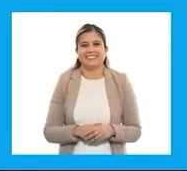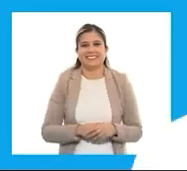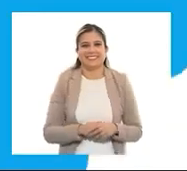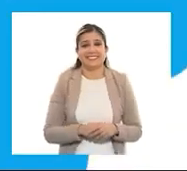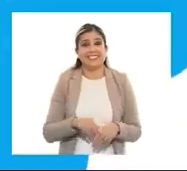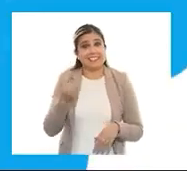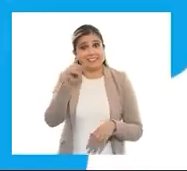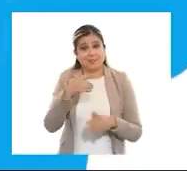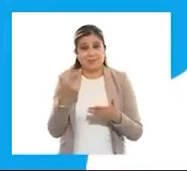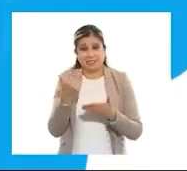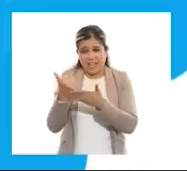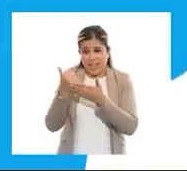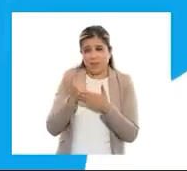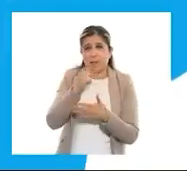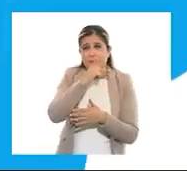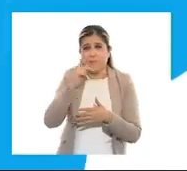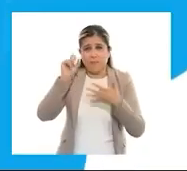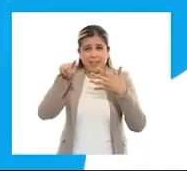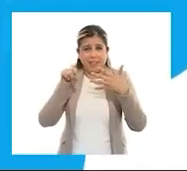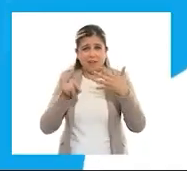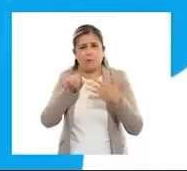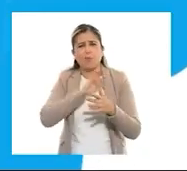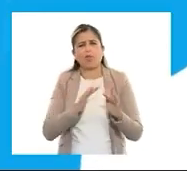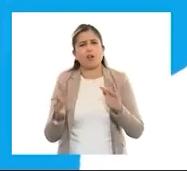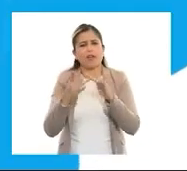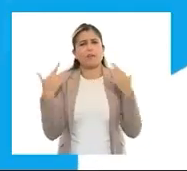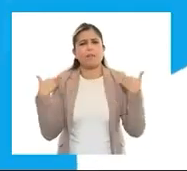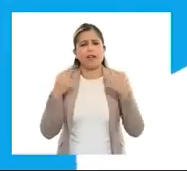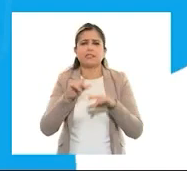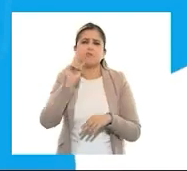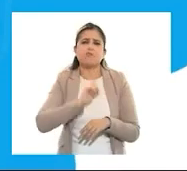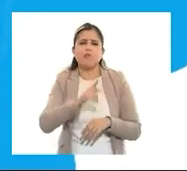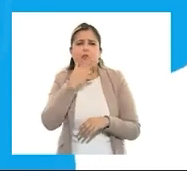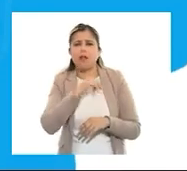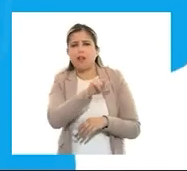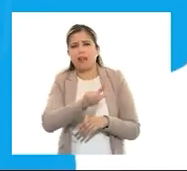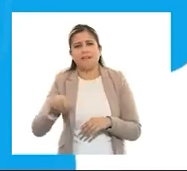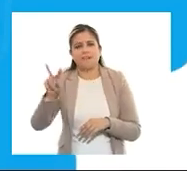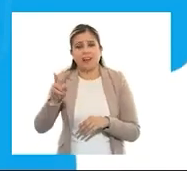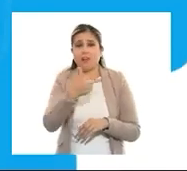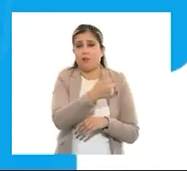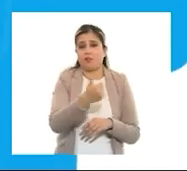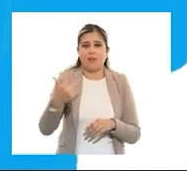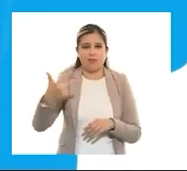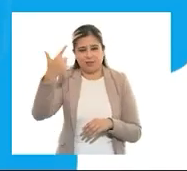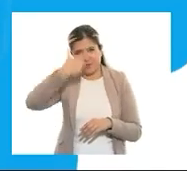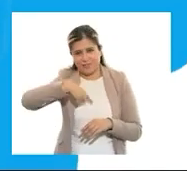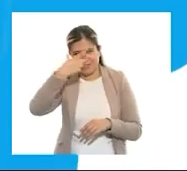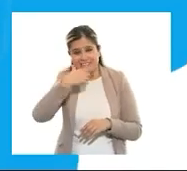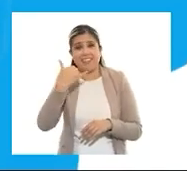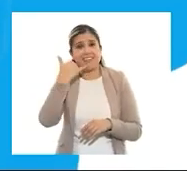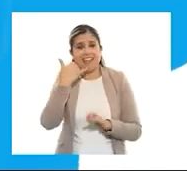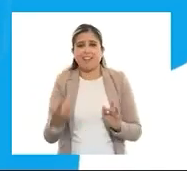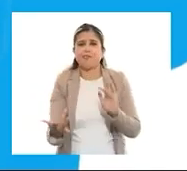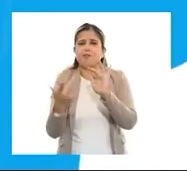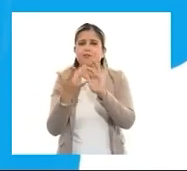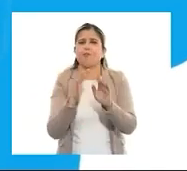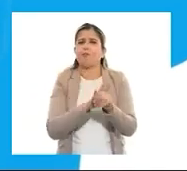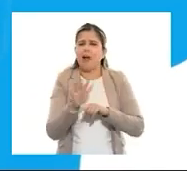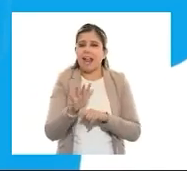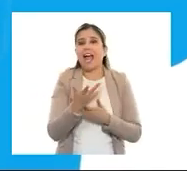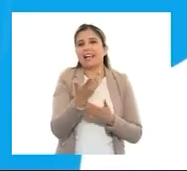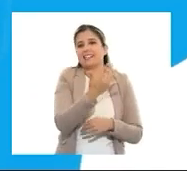Para solicitar apoyo pedagógico, comunícate con maestras y maestros de lunes a viernes de 8 a 20 horas al